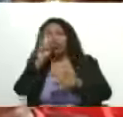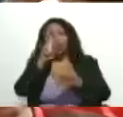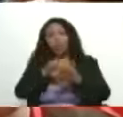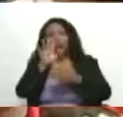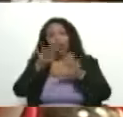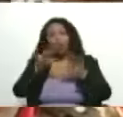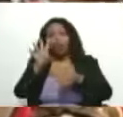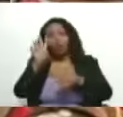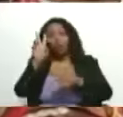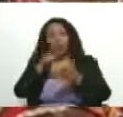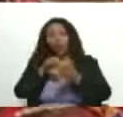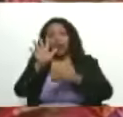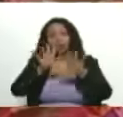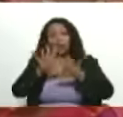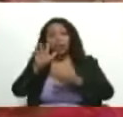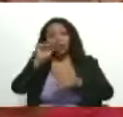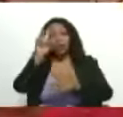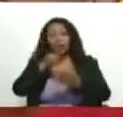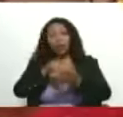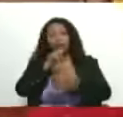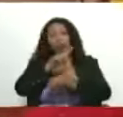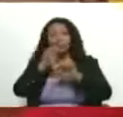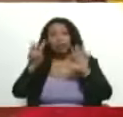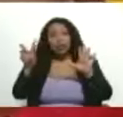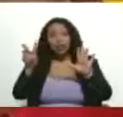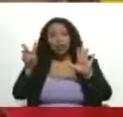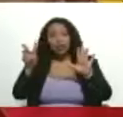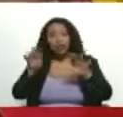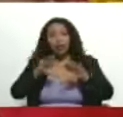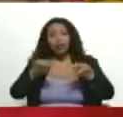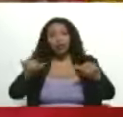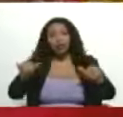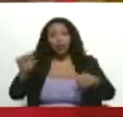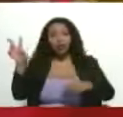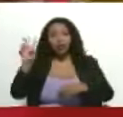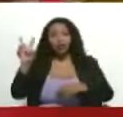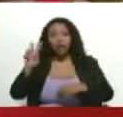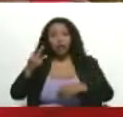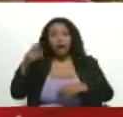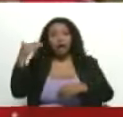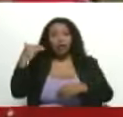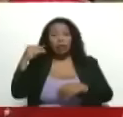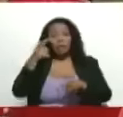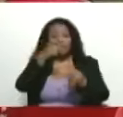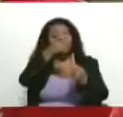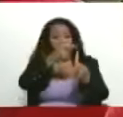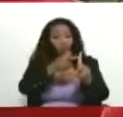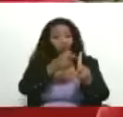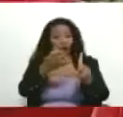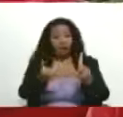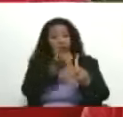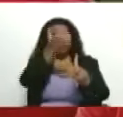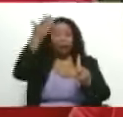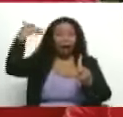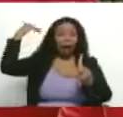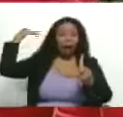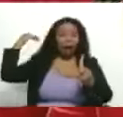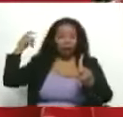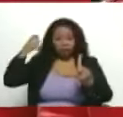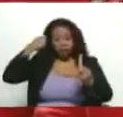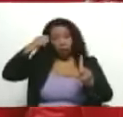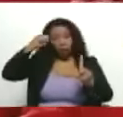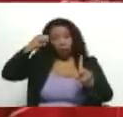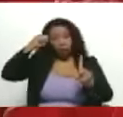2014, 2015, 2017, en el territorio nacional, quemaban vivos seres humanos.